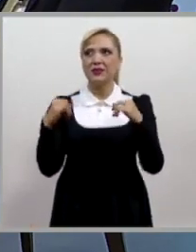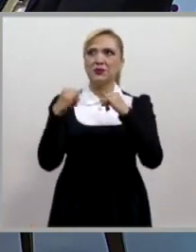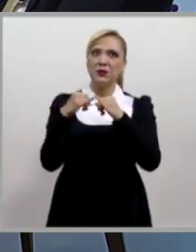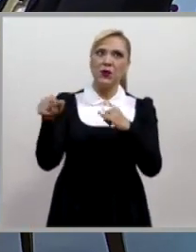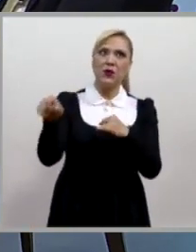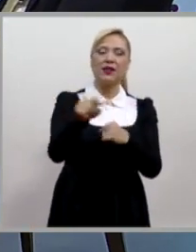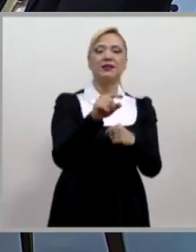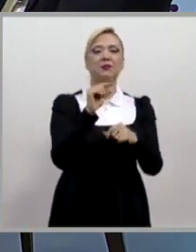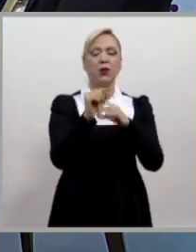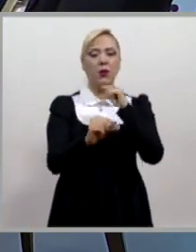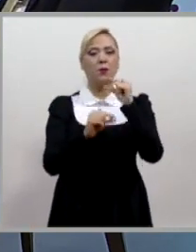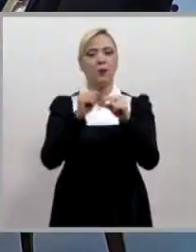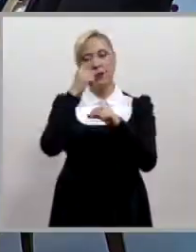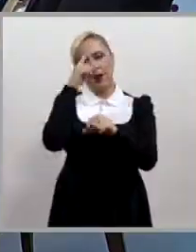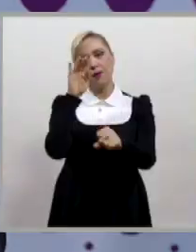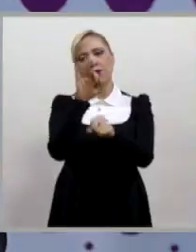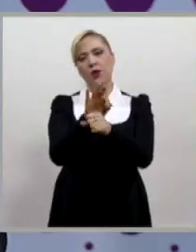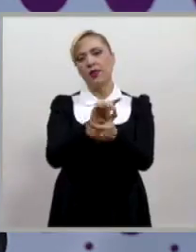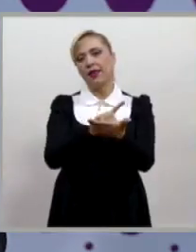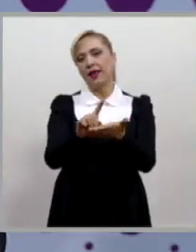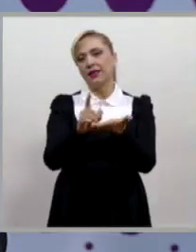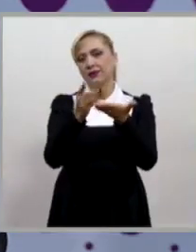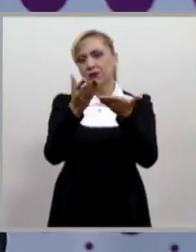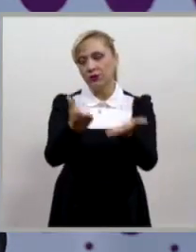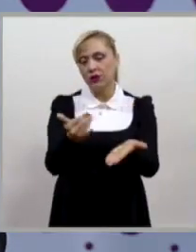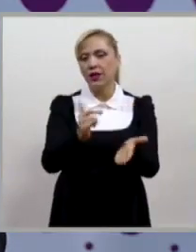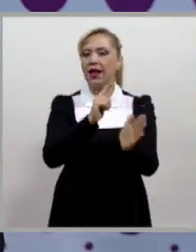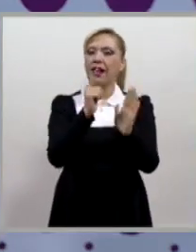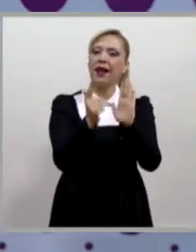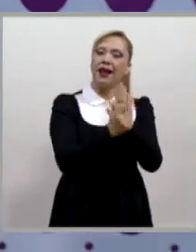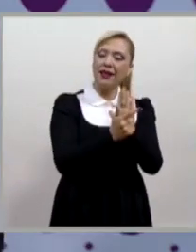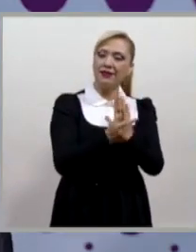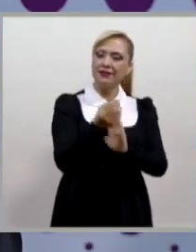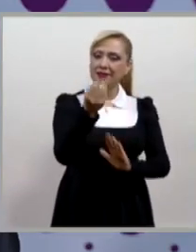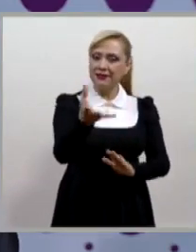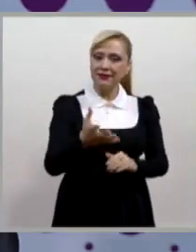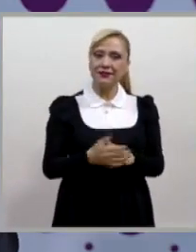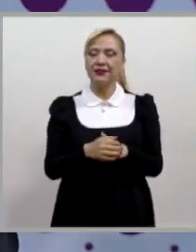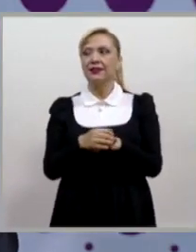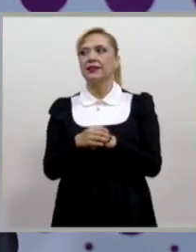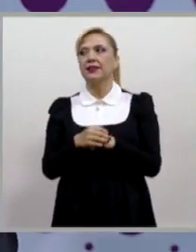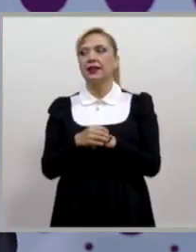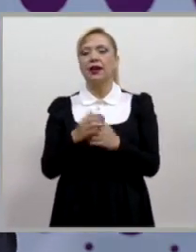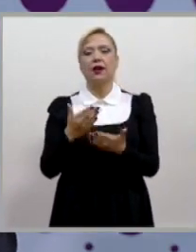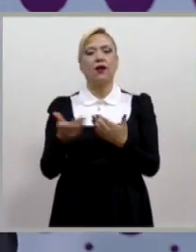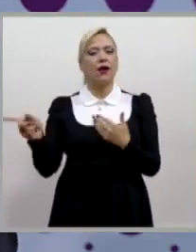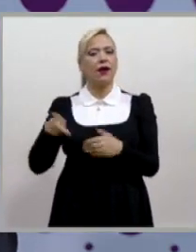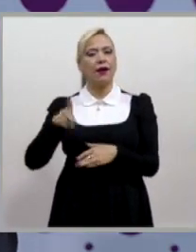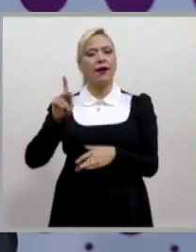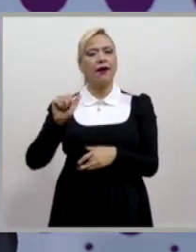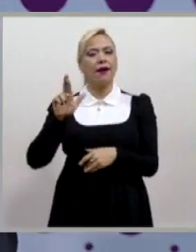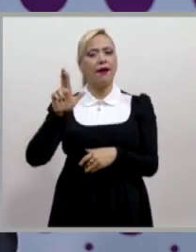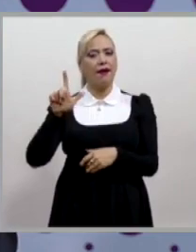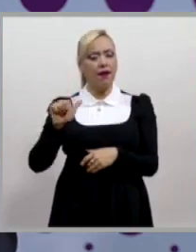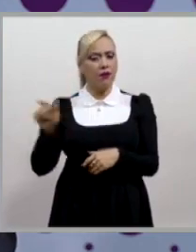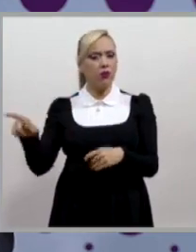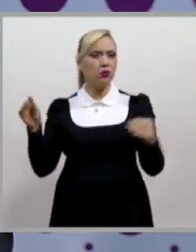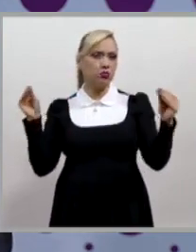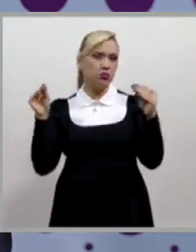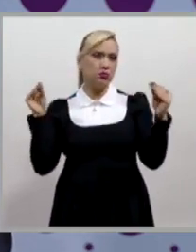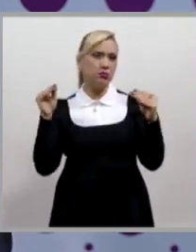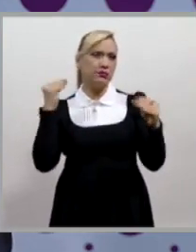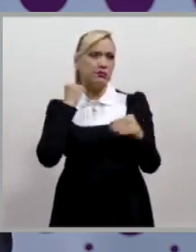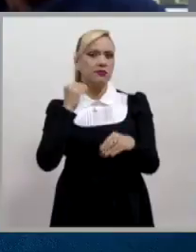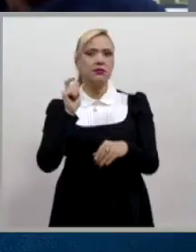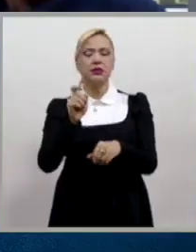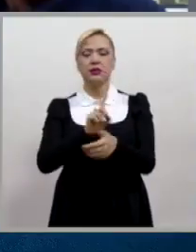pro de lograr la protección del derecho. Carla, tú, digamos, has tenido experiencia en litigio en derechos humanos, creo que es un tema también interesante sobre el que